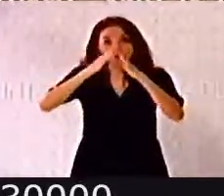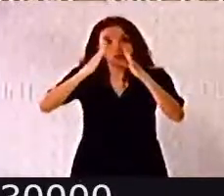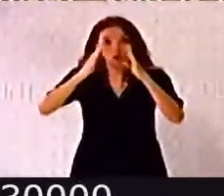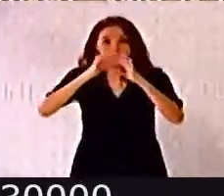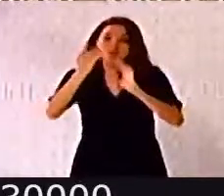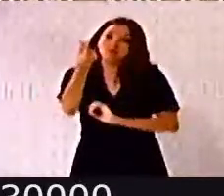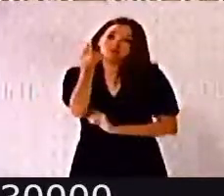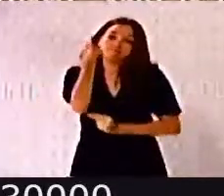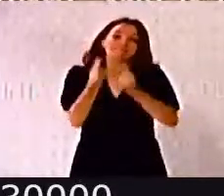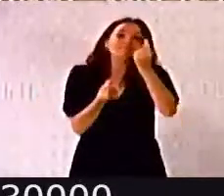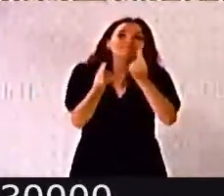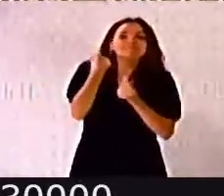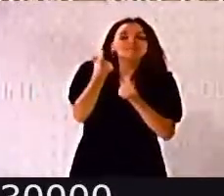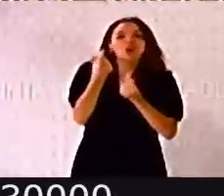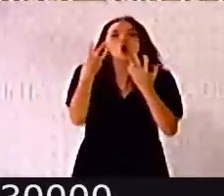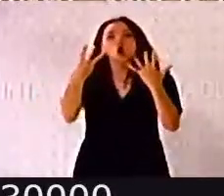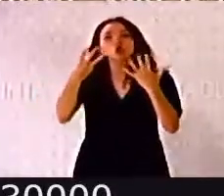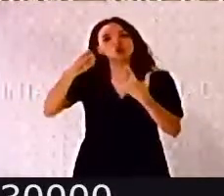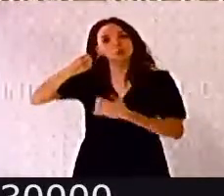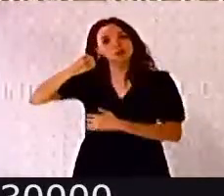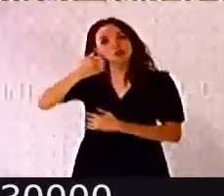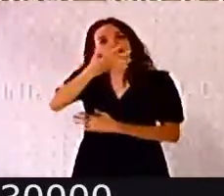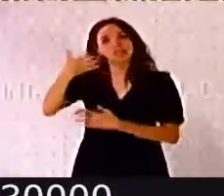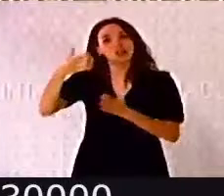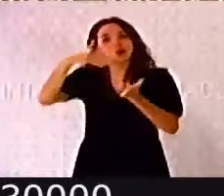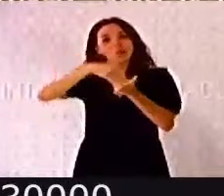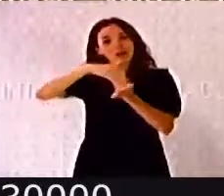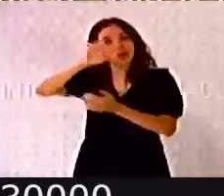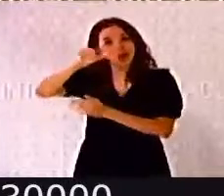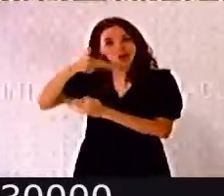importe de 8.500.000 euros.